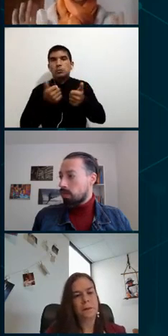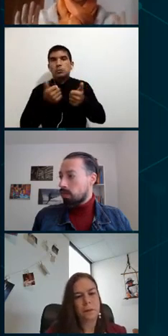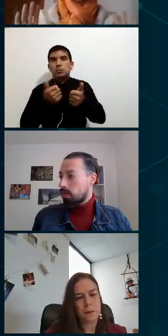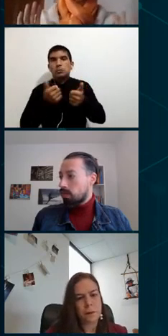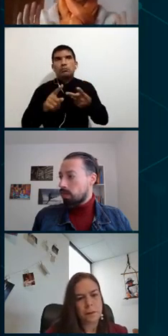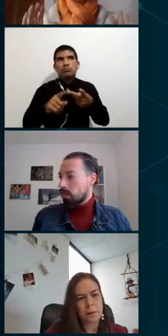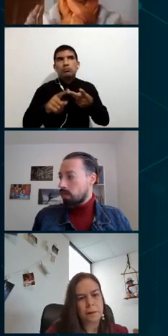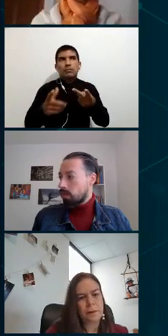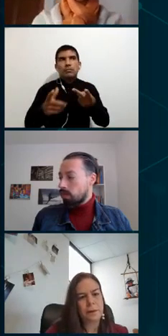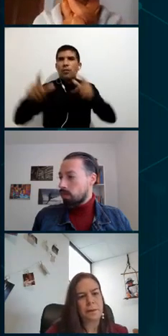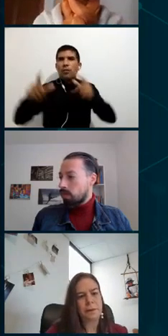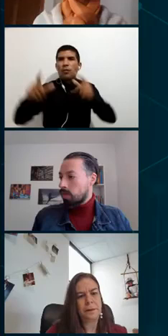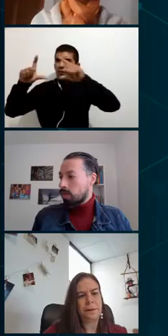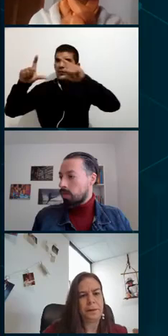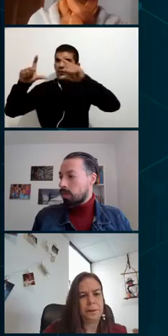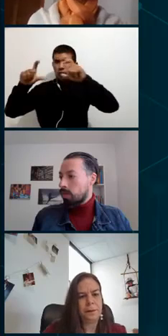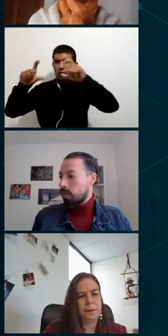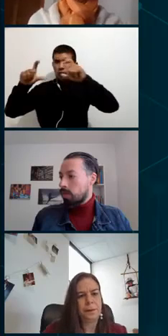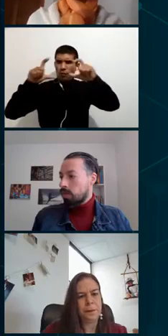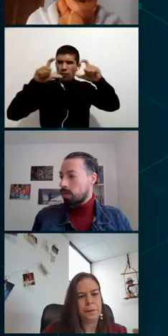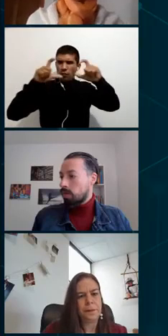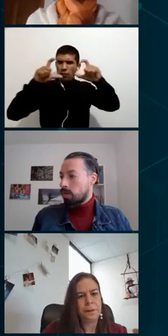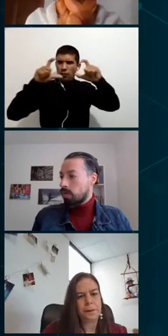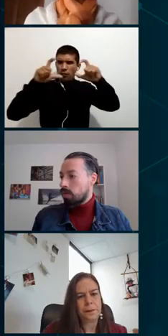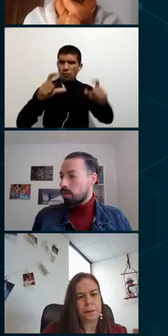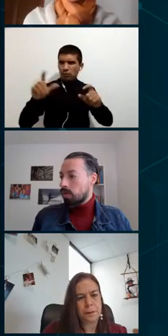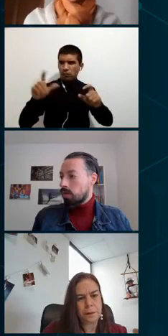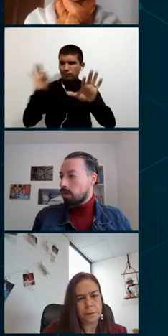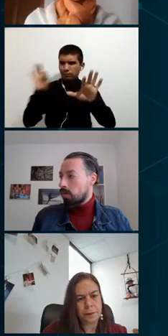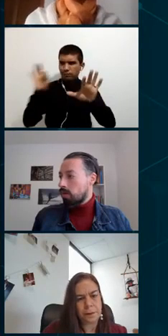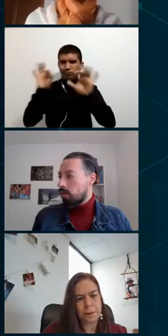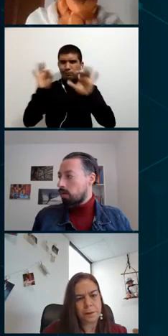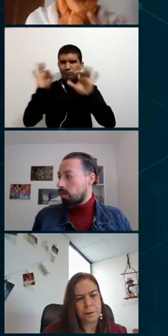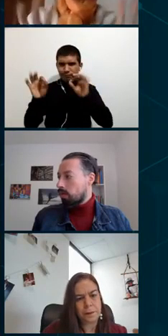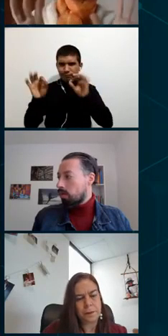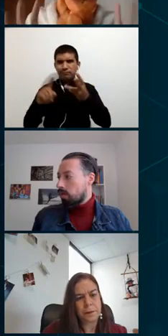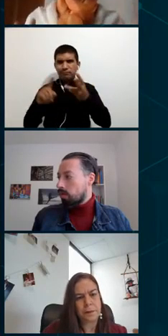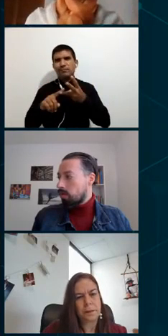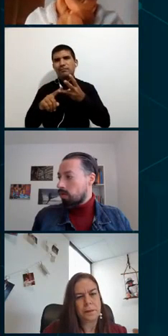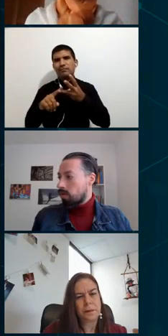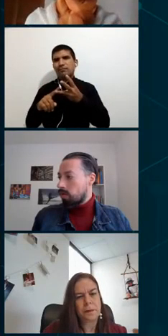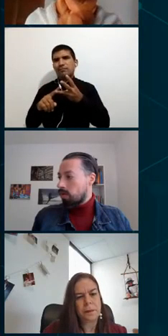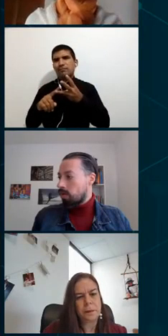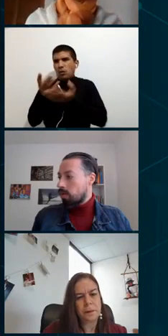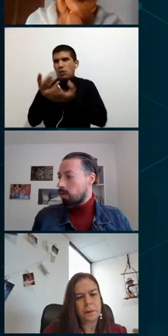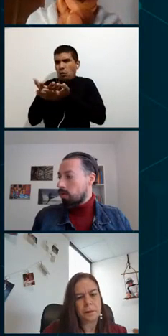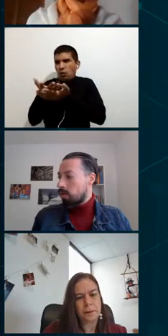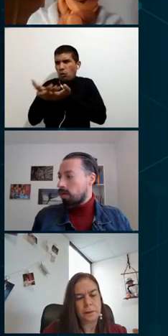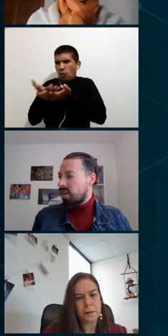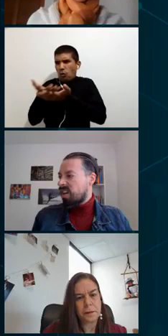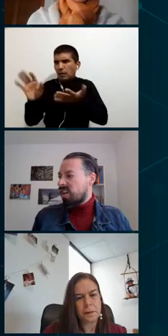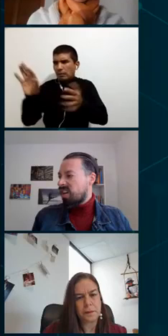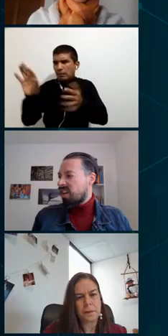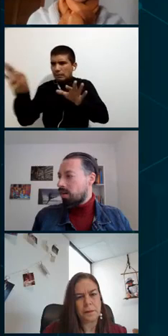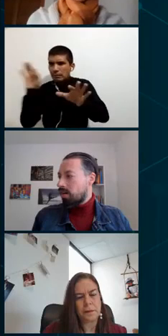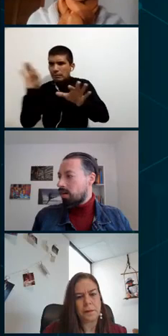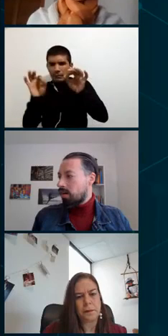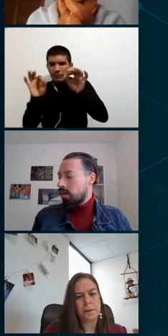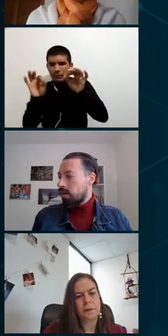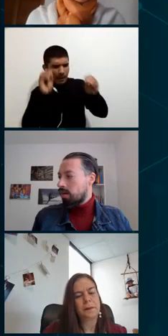esta ciudad. Listo. Vamos a darnos 1 o 2 minutos para que aparezca nuestro diseño. Y